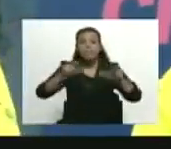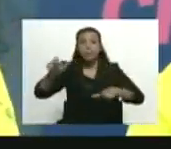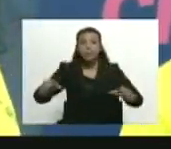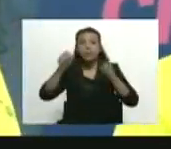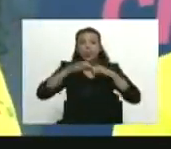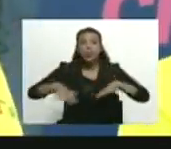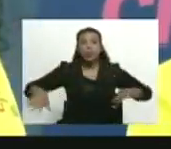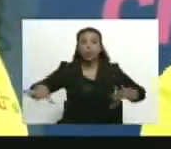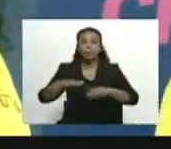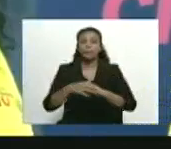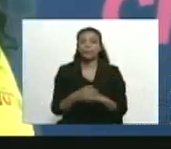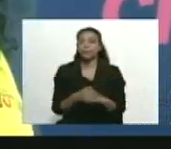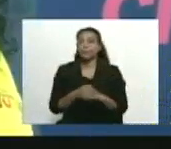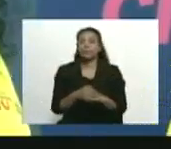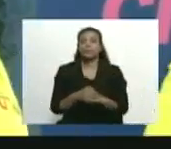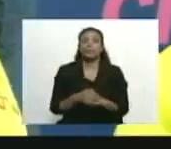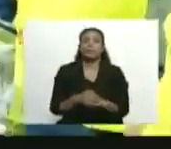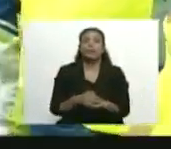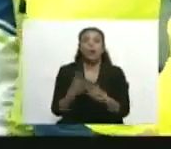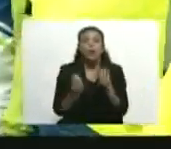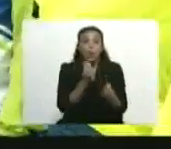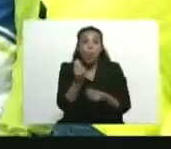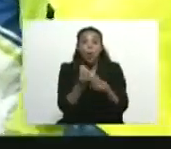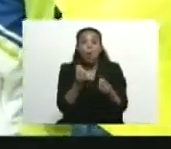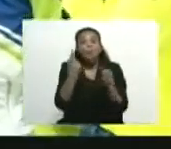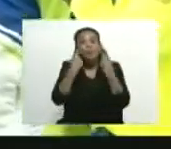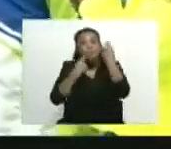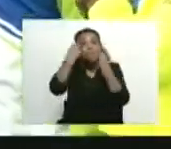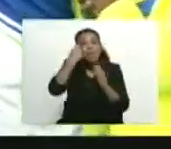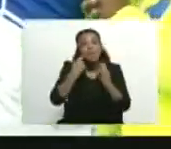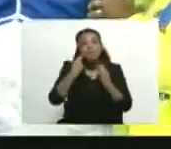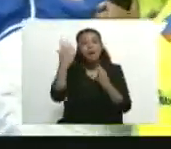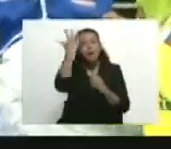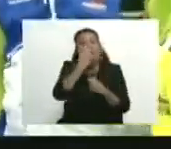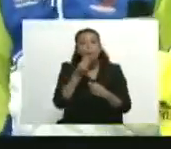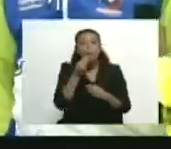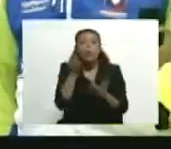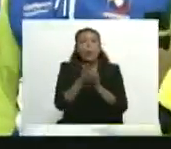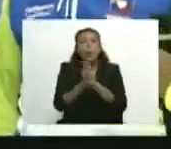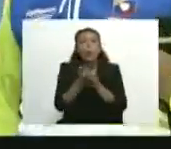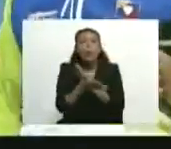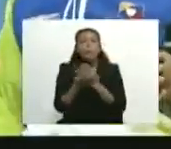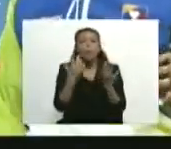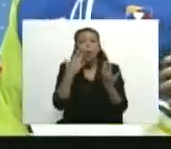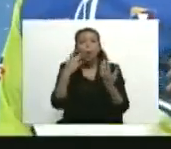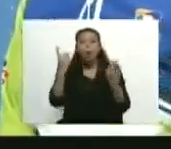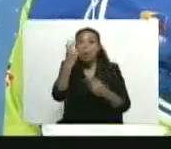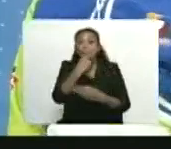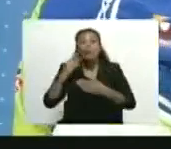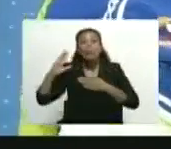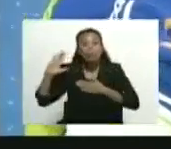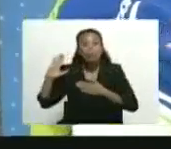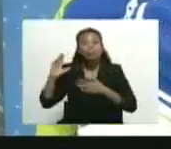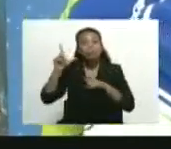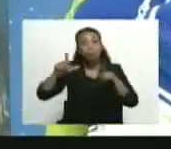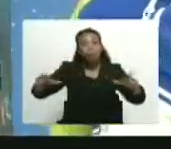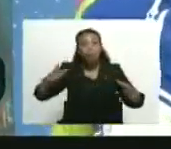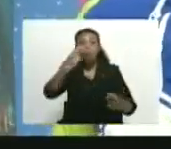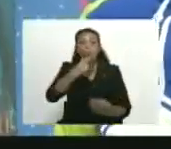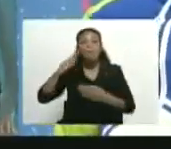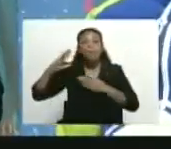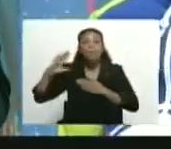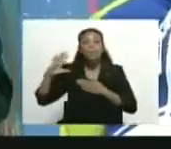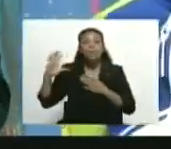territorio nacional. Bueno, ustedes pueden ver cómo se expresa esta juventud y cómo esta juventud está comprometida, comprometida